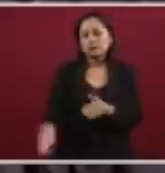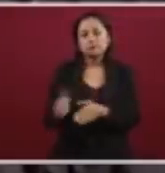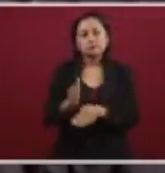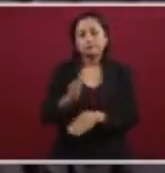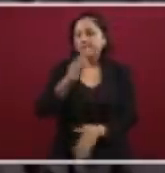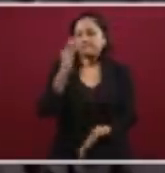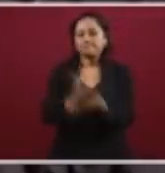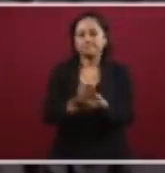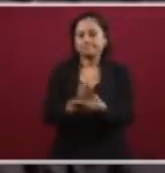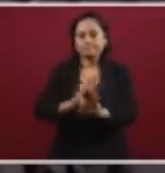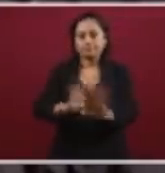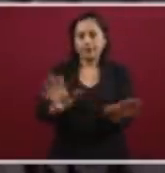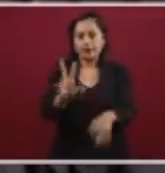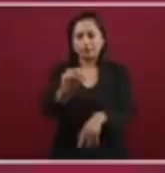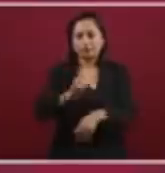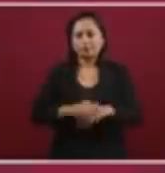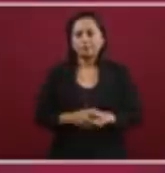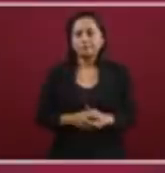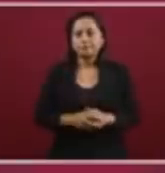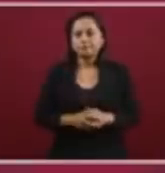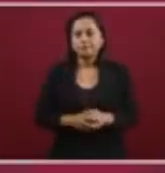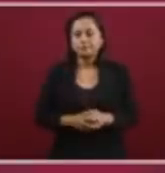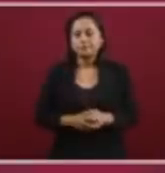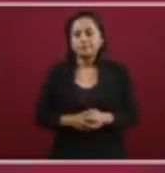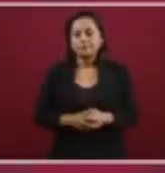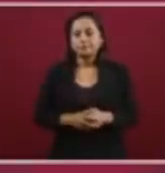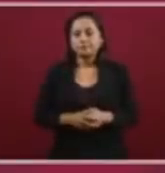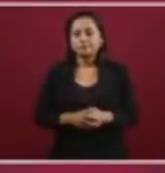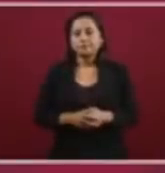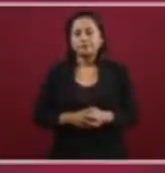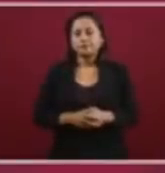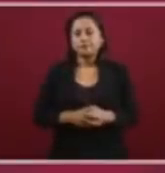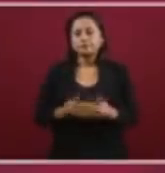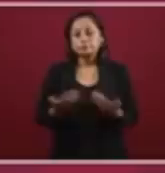méxico y estamos recuperando